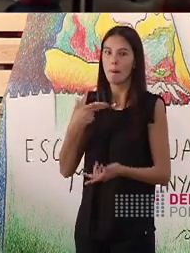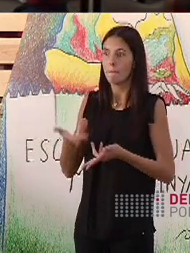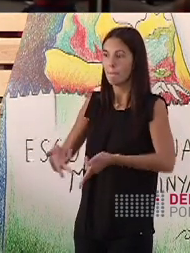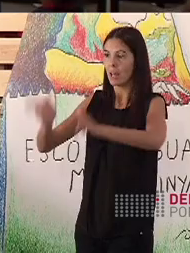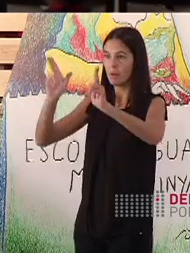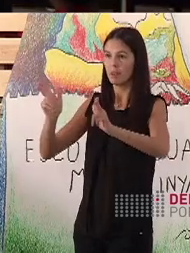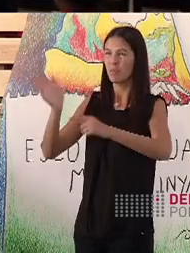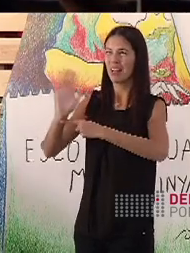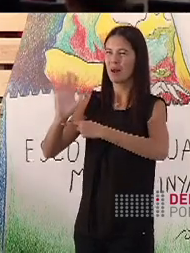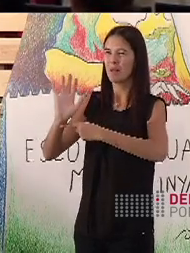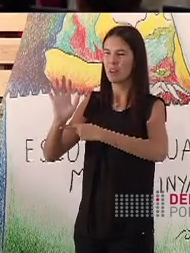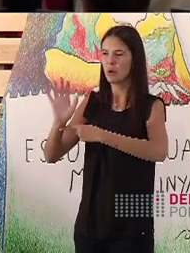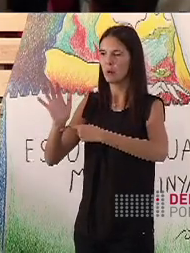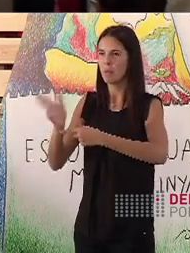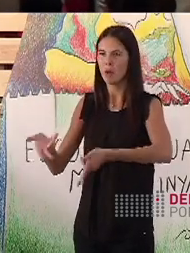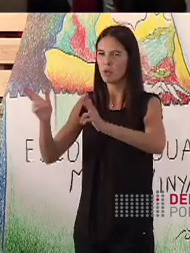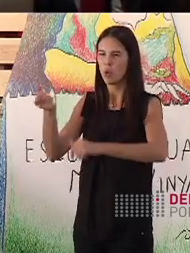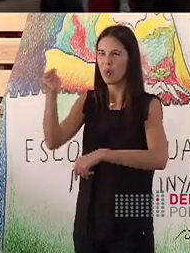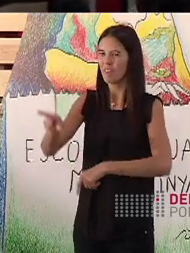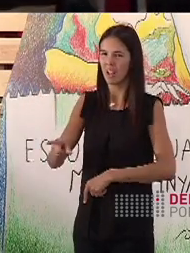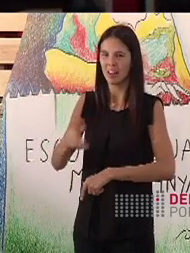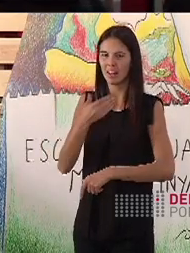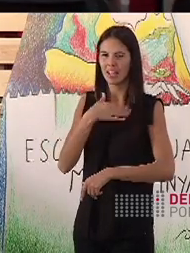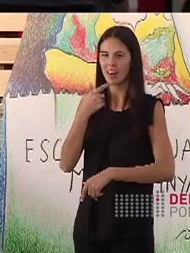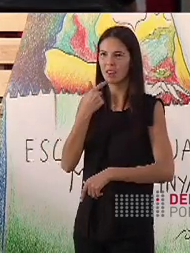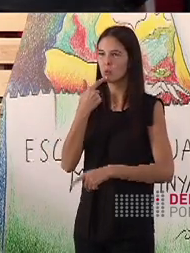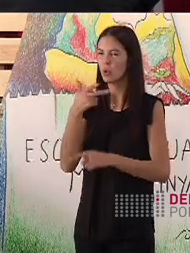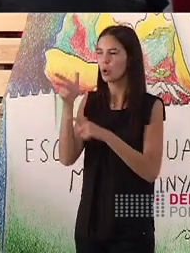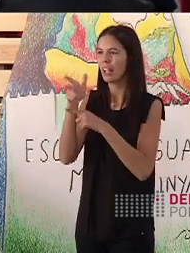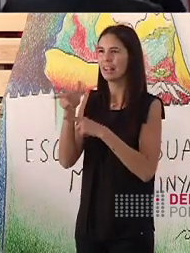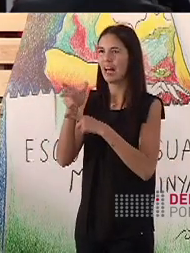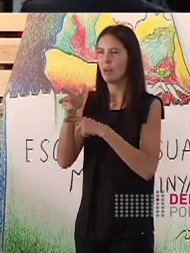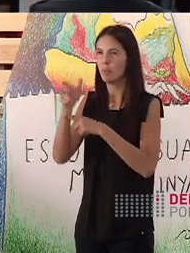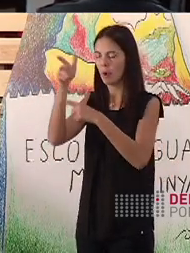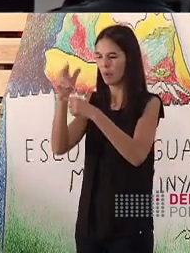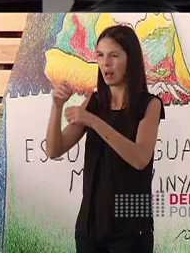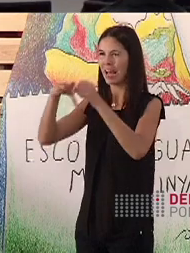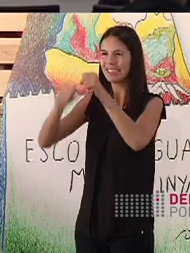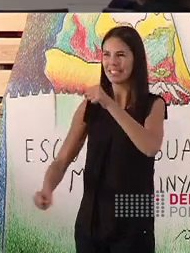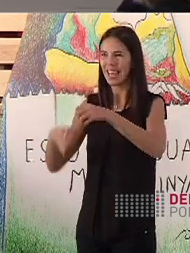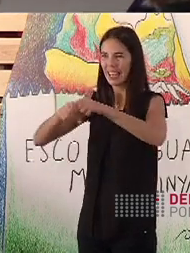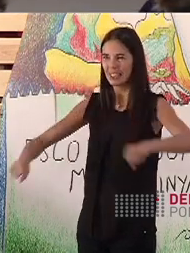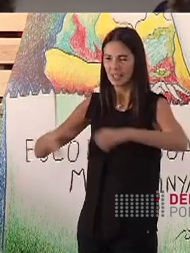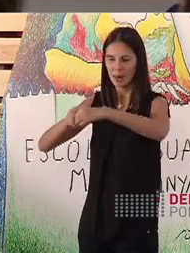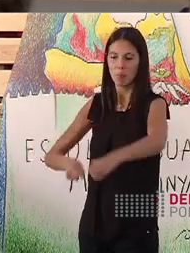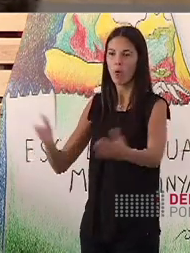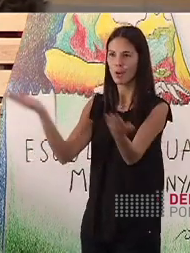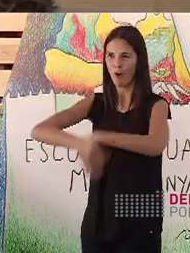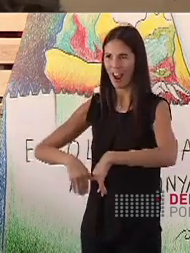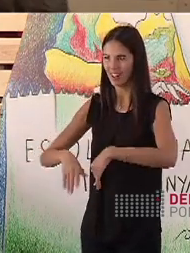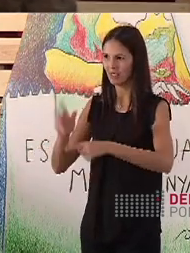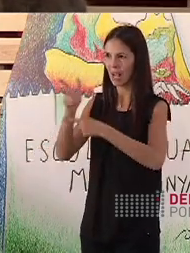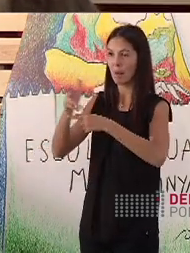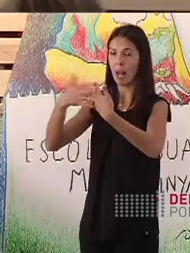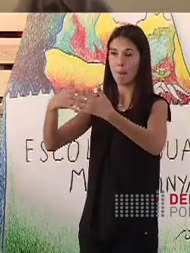grabar, porque estas películas, lo que es importante que sepamos, que si no se graban con una cámara fija, no utilizan trípode, no utilizan nada, entonces van con cámara en mano.